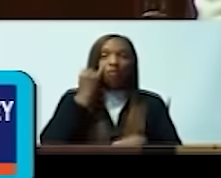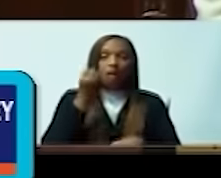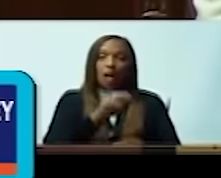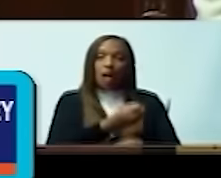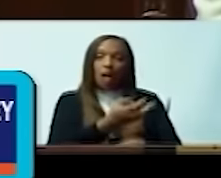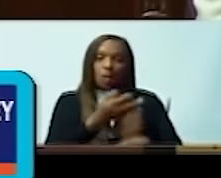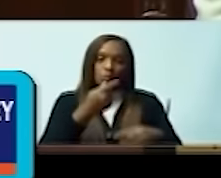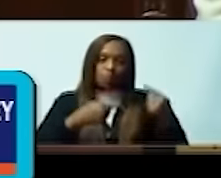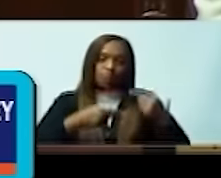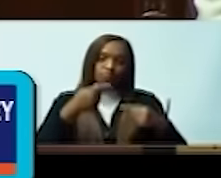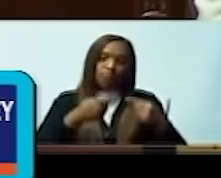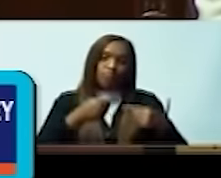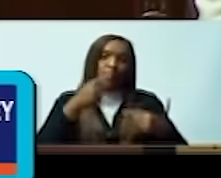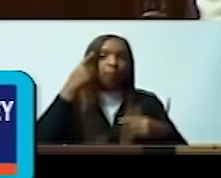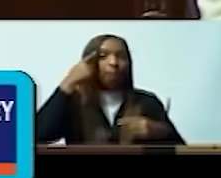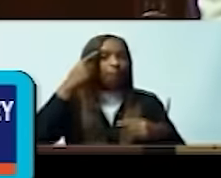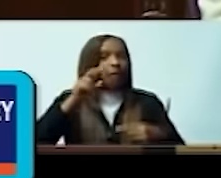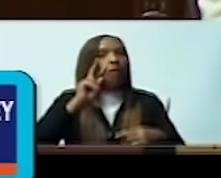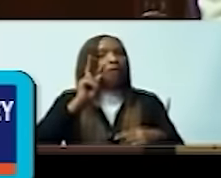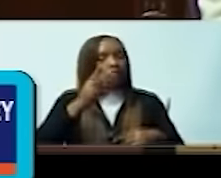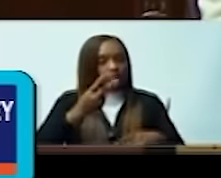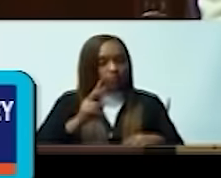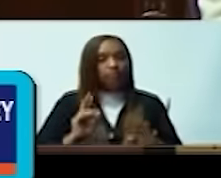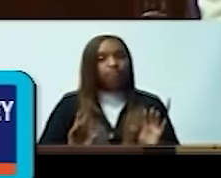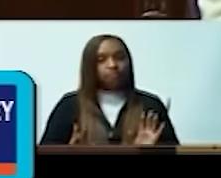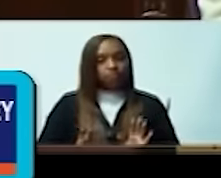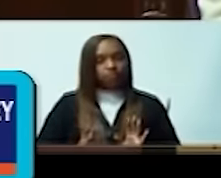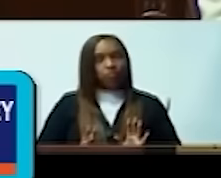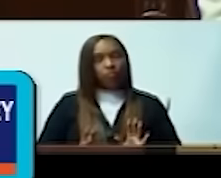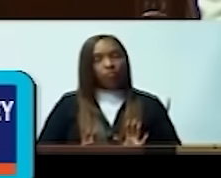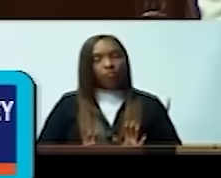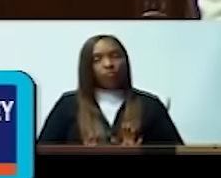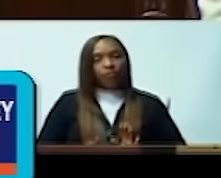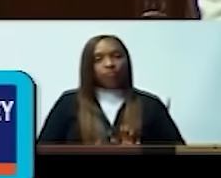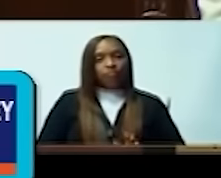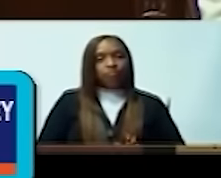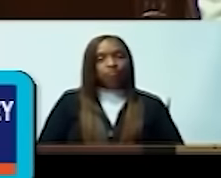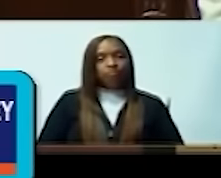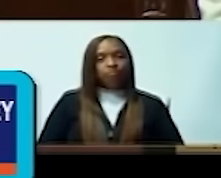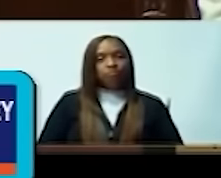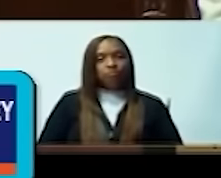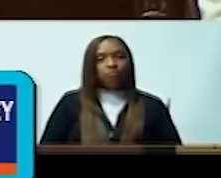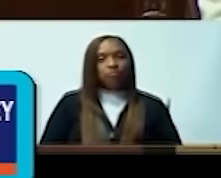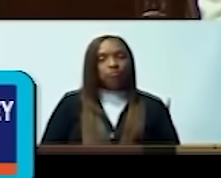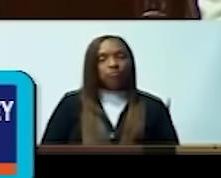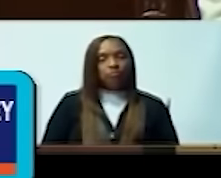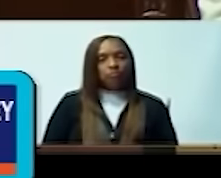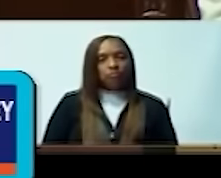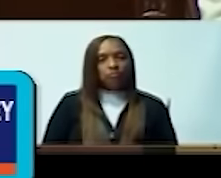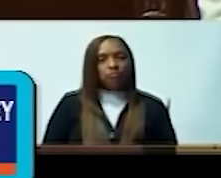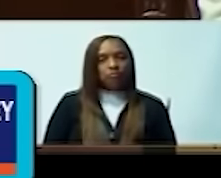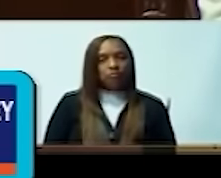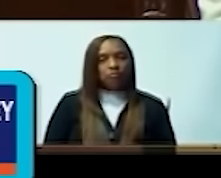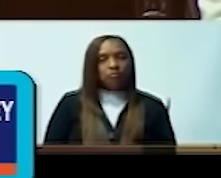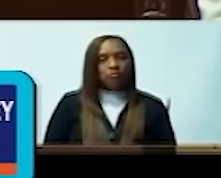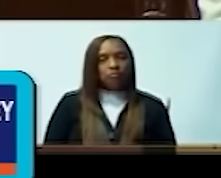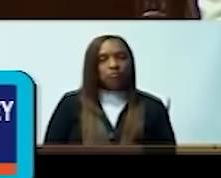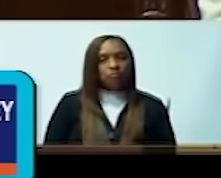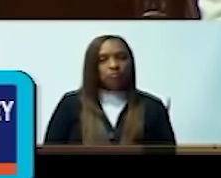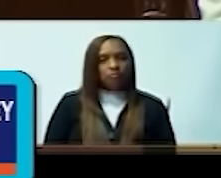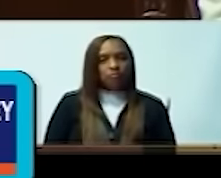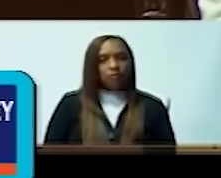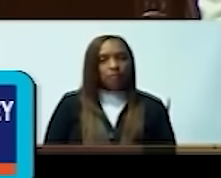sabienda, reitero siempre, hago la salvedad de que aquí